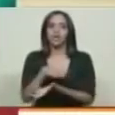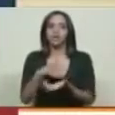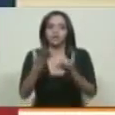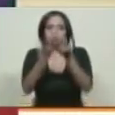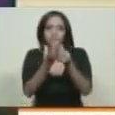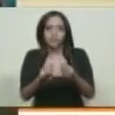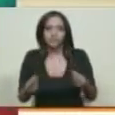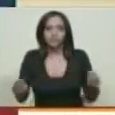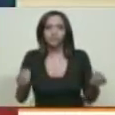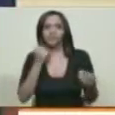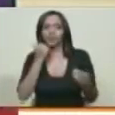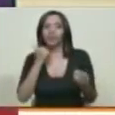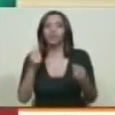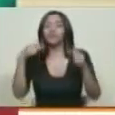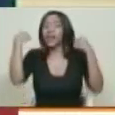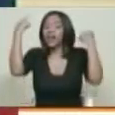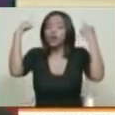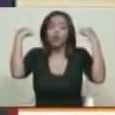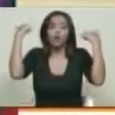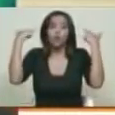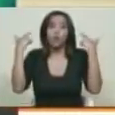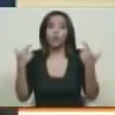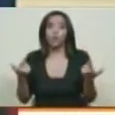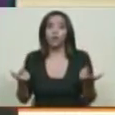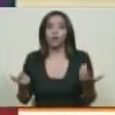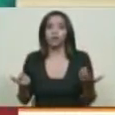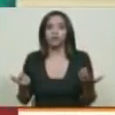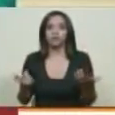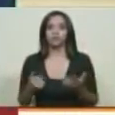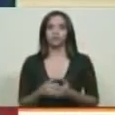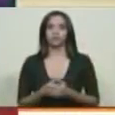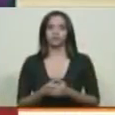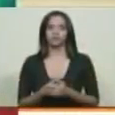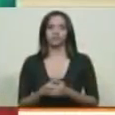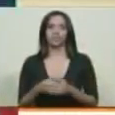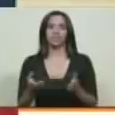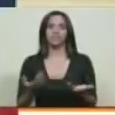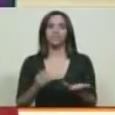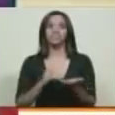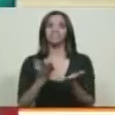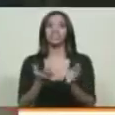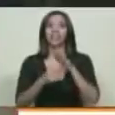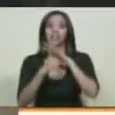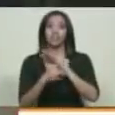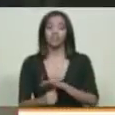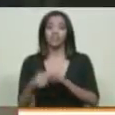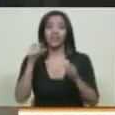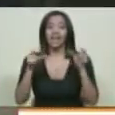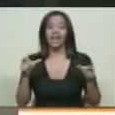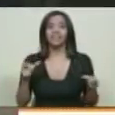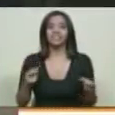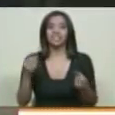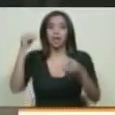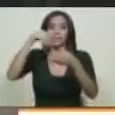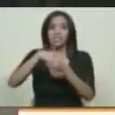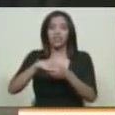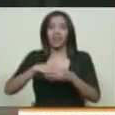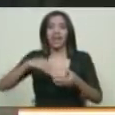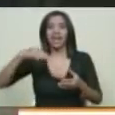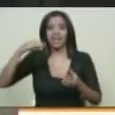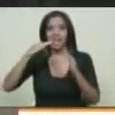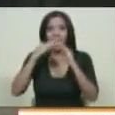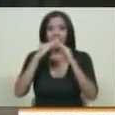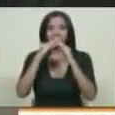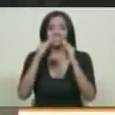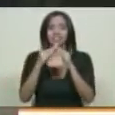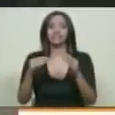de manifestaciones. O sea, una locura. ¿Sacó el ejército para la calle? Se están llevando a la gente, se le están metiendo a las casas, los están amedrentando, se los